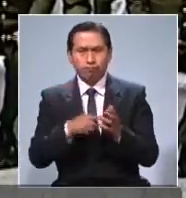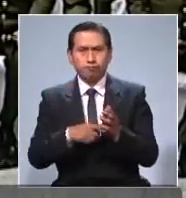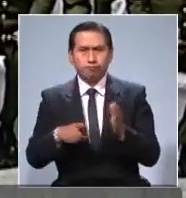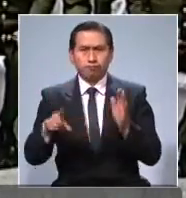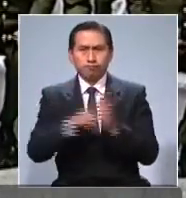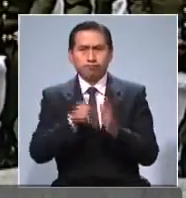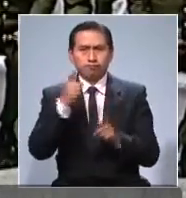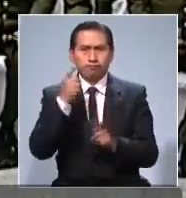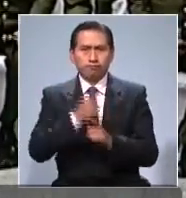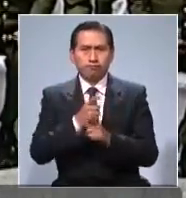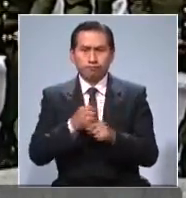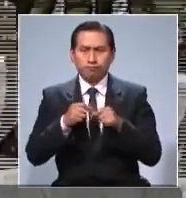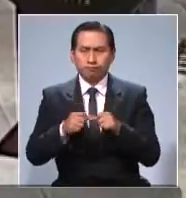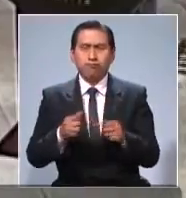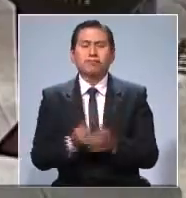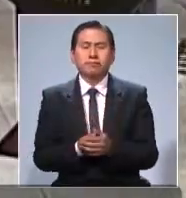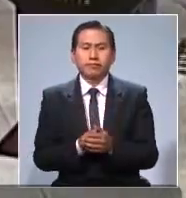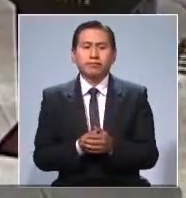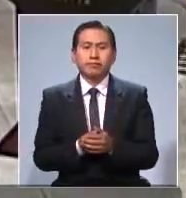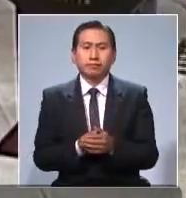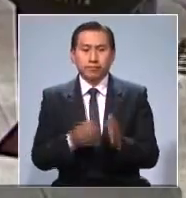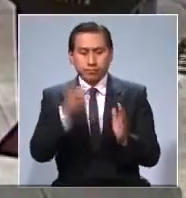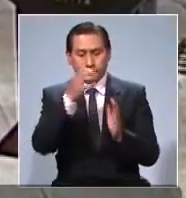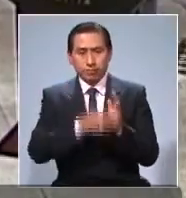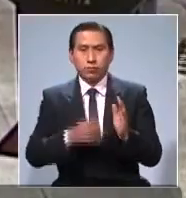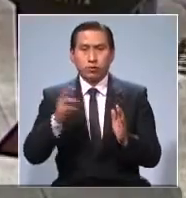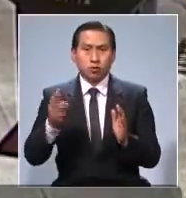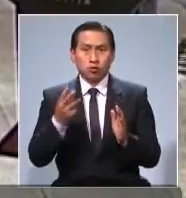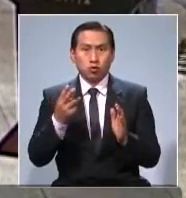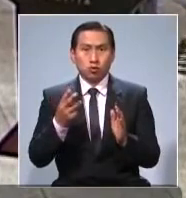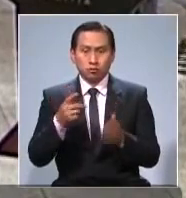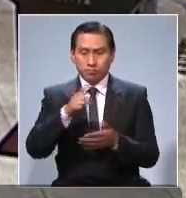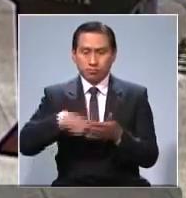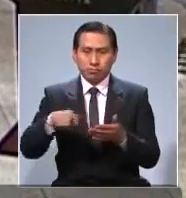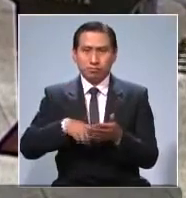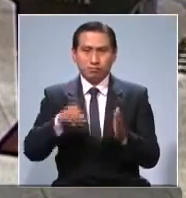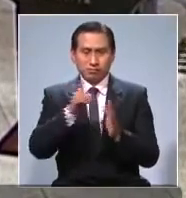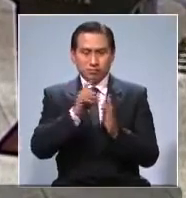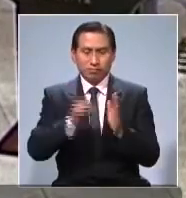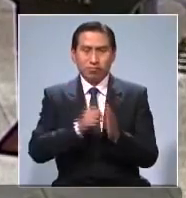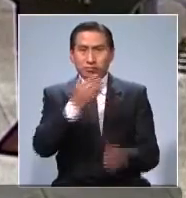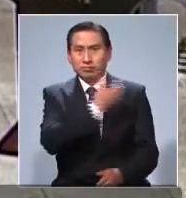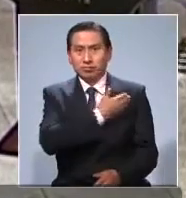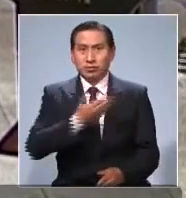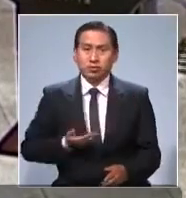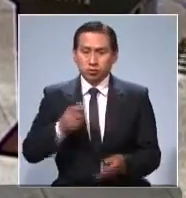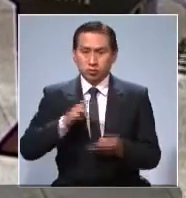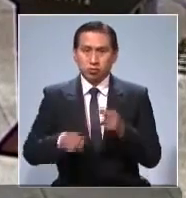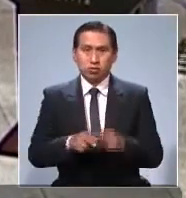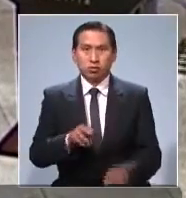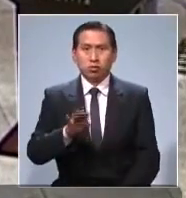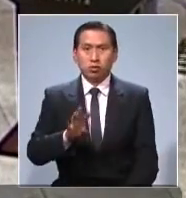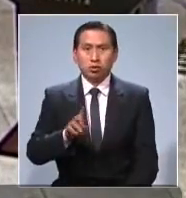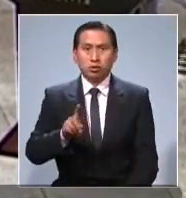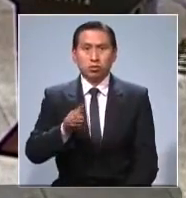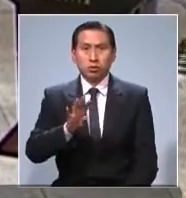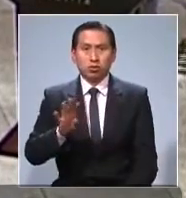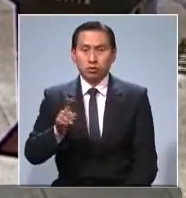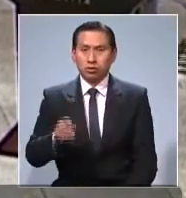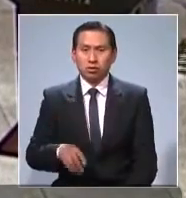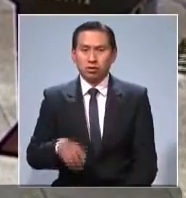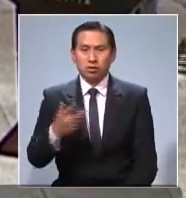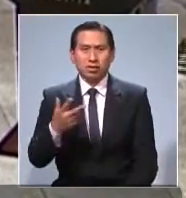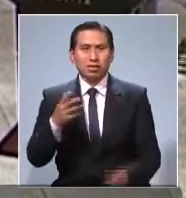disposiciones legales en vigencia. Parágrafo 2. Se abroga el decreto presidencial número 4144 de